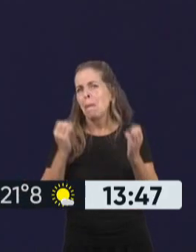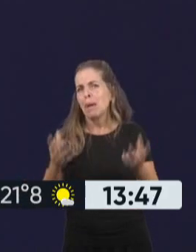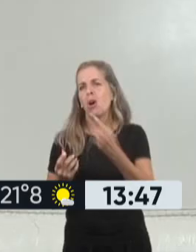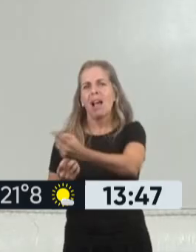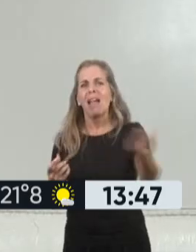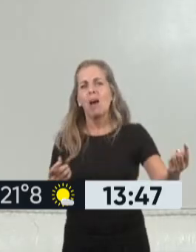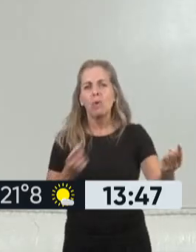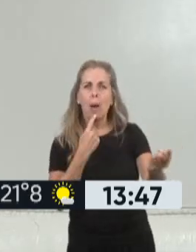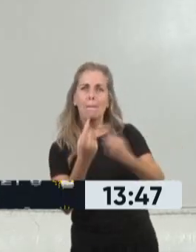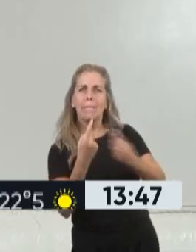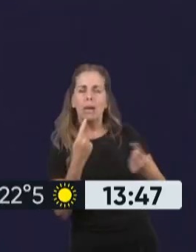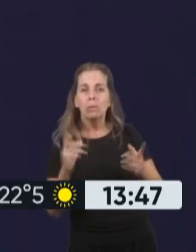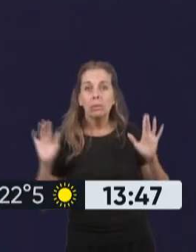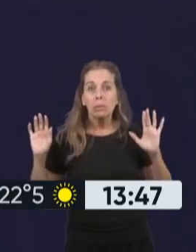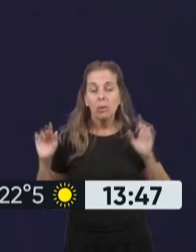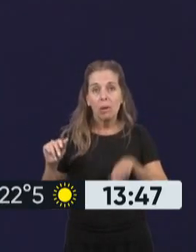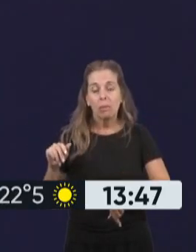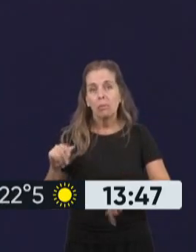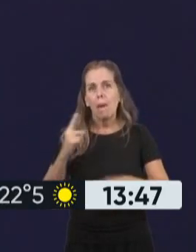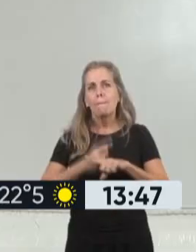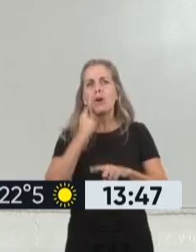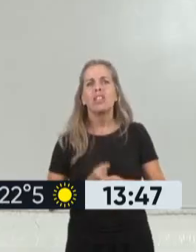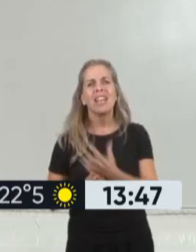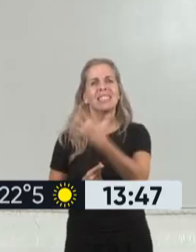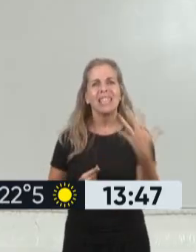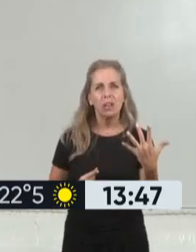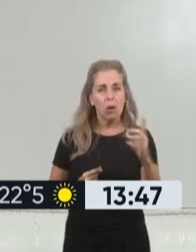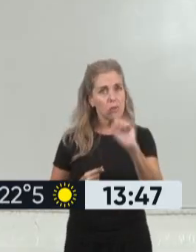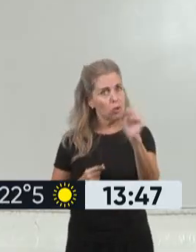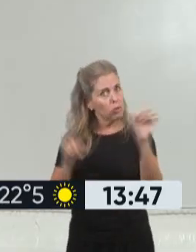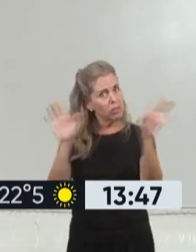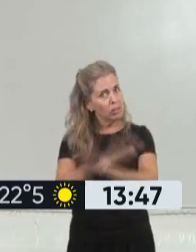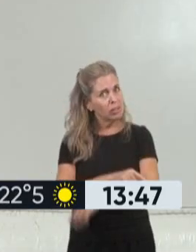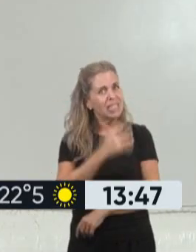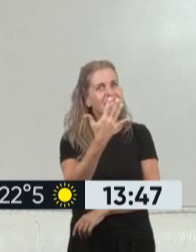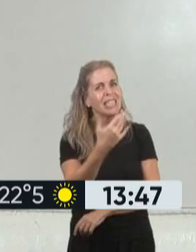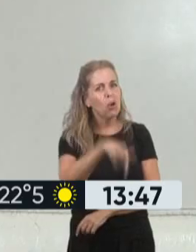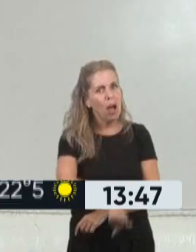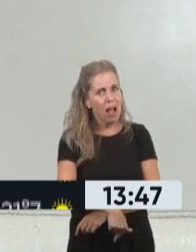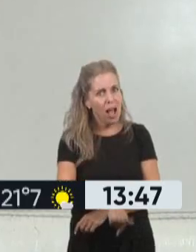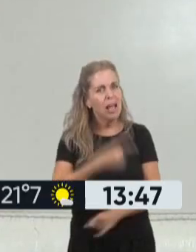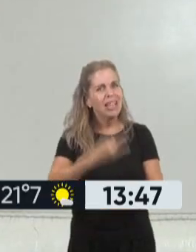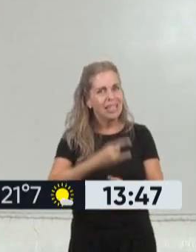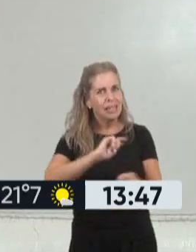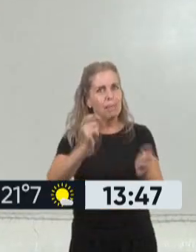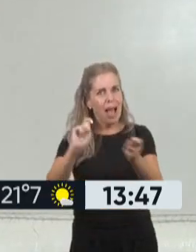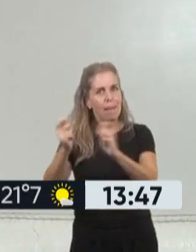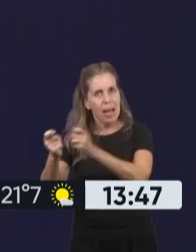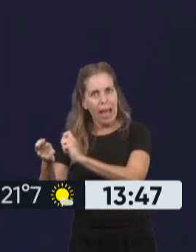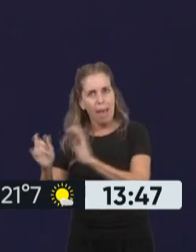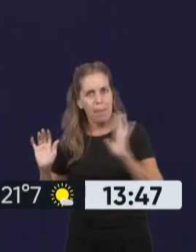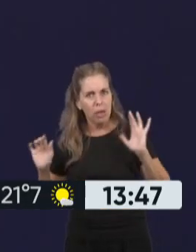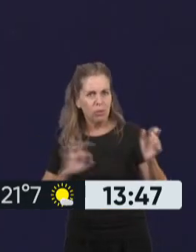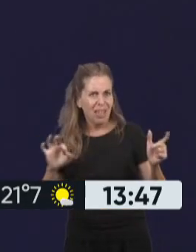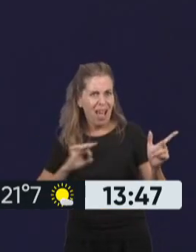¿Y si preguntamos todos? No, preguntan 5. No, estás equivocado. 5 acá. Todas las conferencias preguntamos distintos. Ya sé que hace 20 Por años eso, no